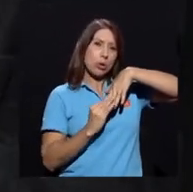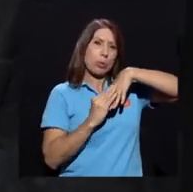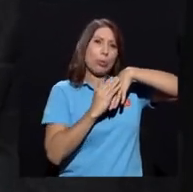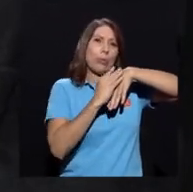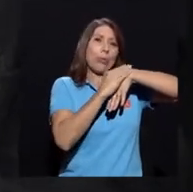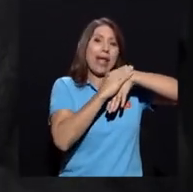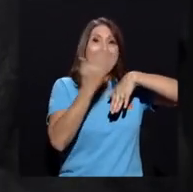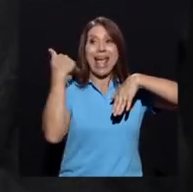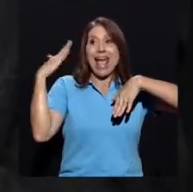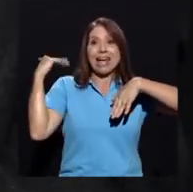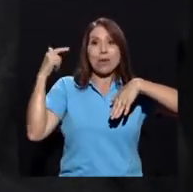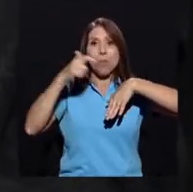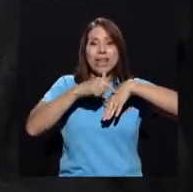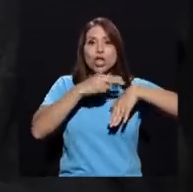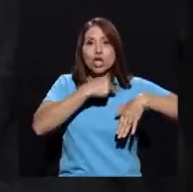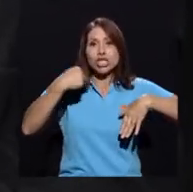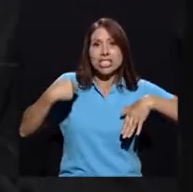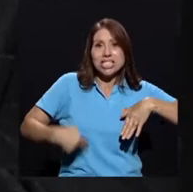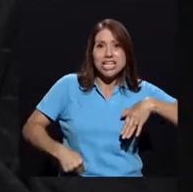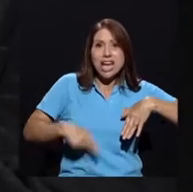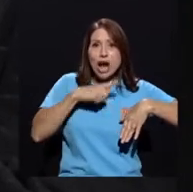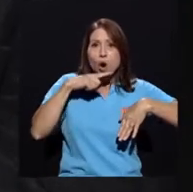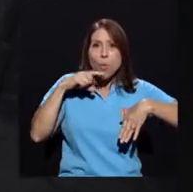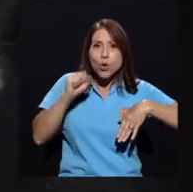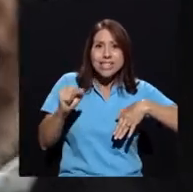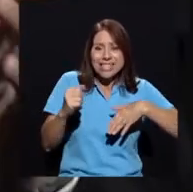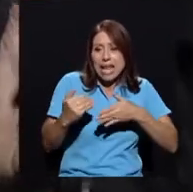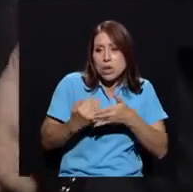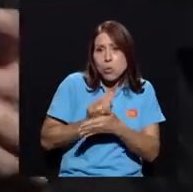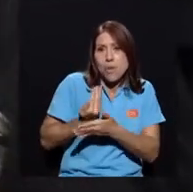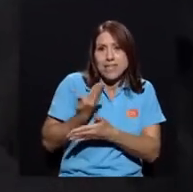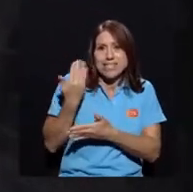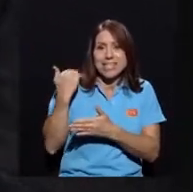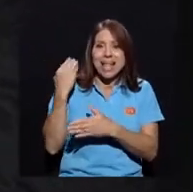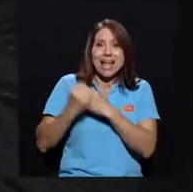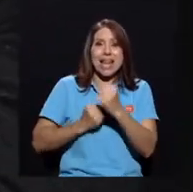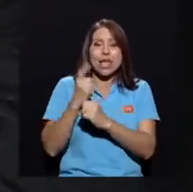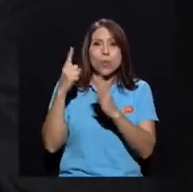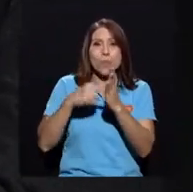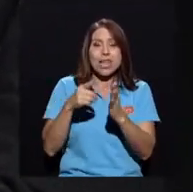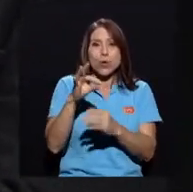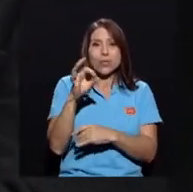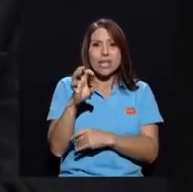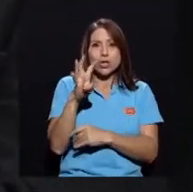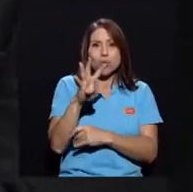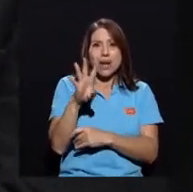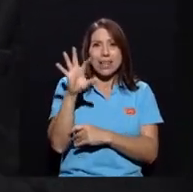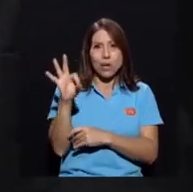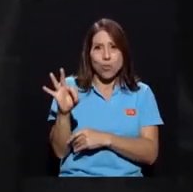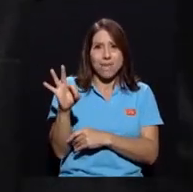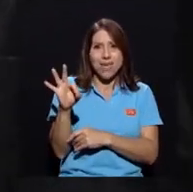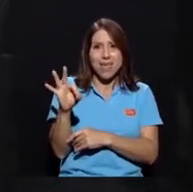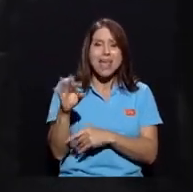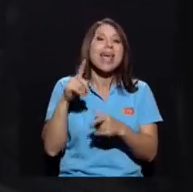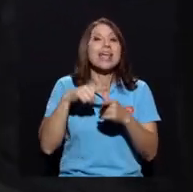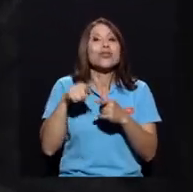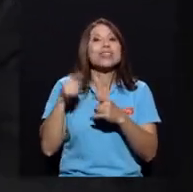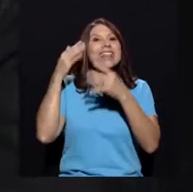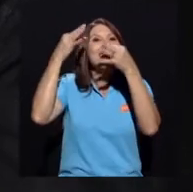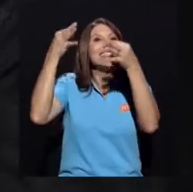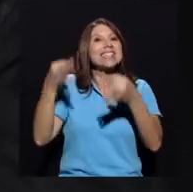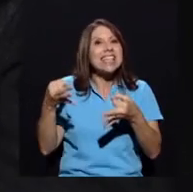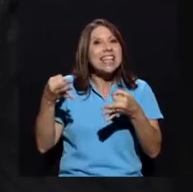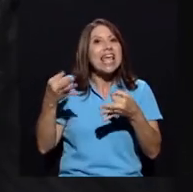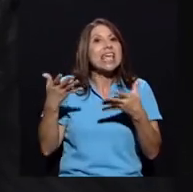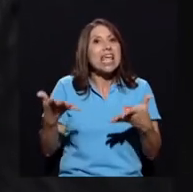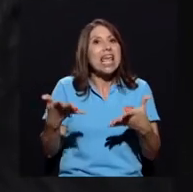estaba nuevecita, estrenada, que se había estrenado en el 49, estamos hablando del 50, decide lanzar